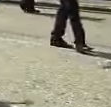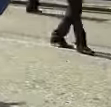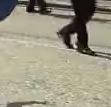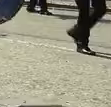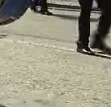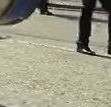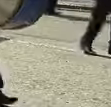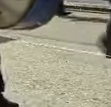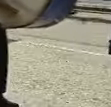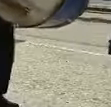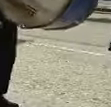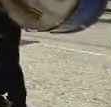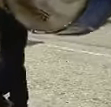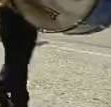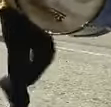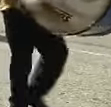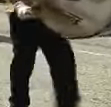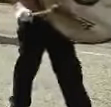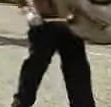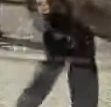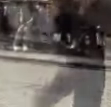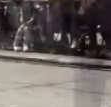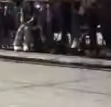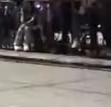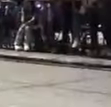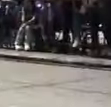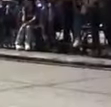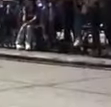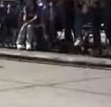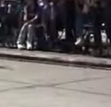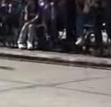Bienvenidos, Liceo Computex.